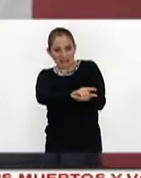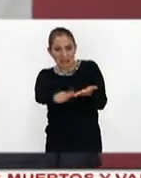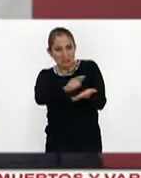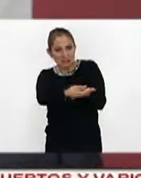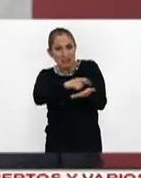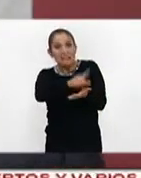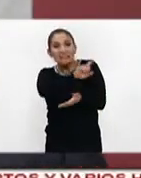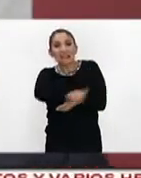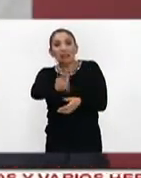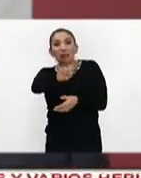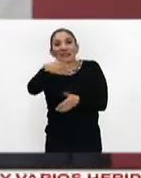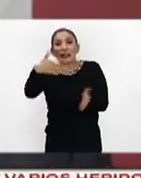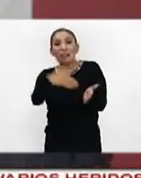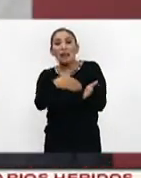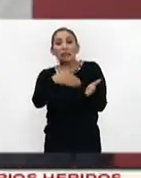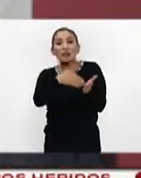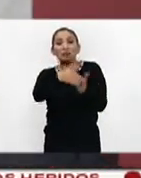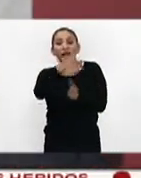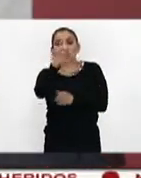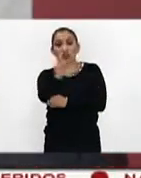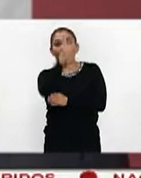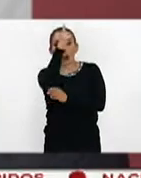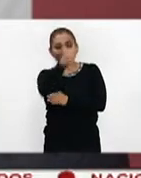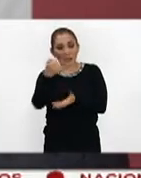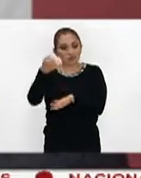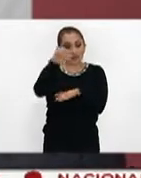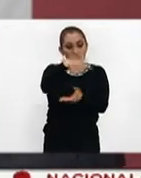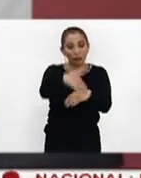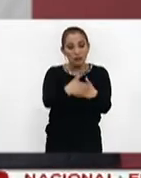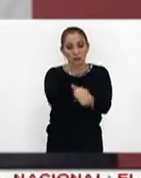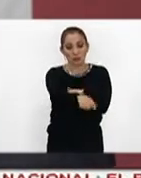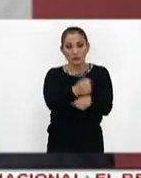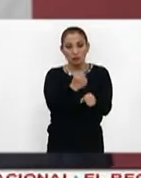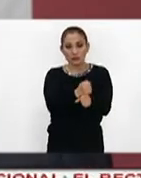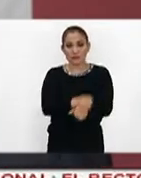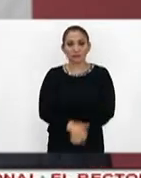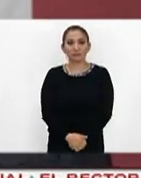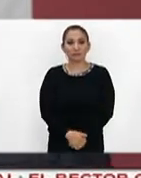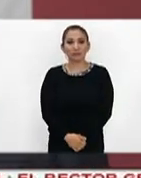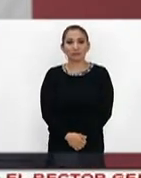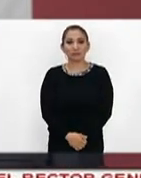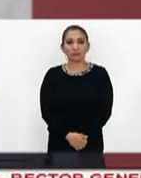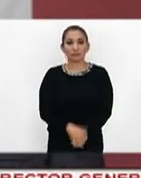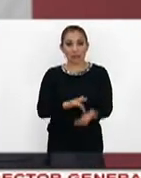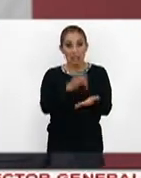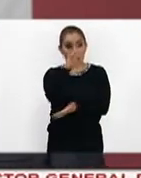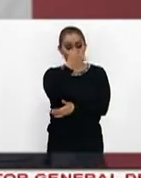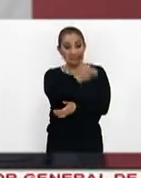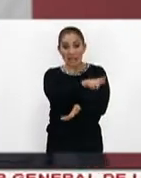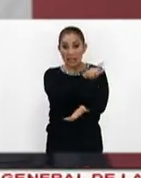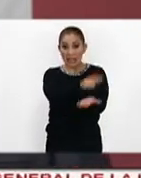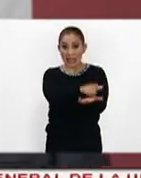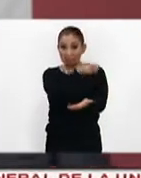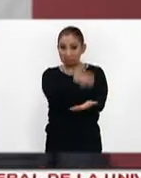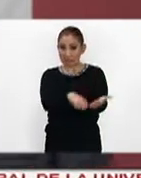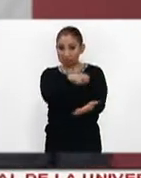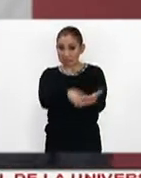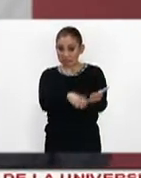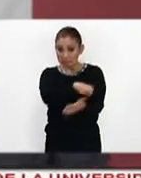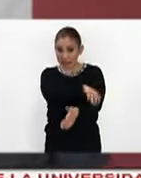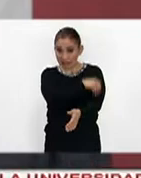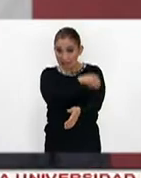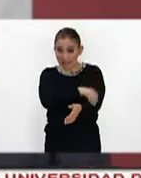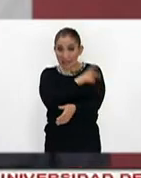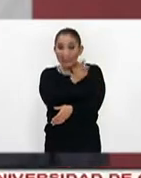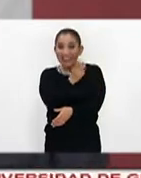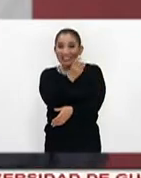casi 120,000 millones de dólares en los próximos años. Gracias a la reforma energética,